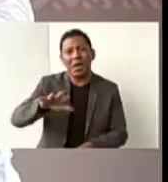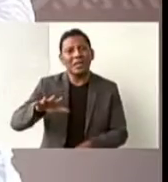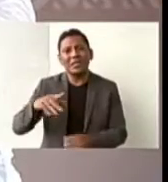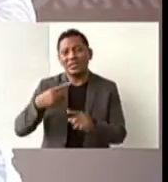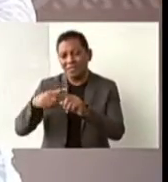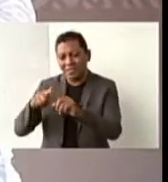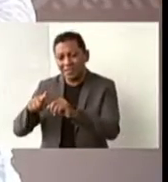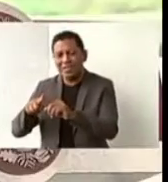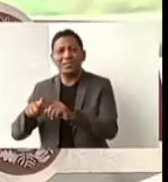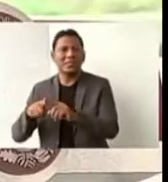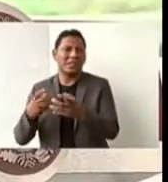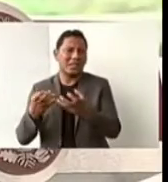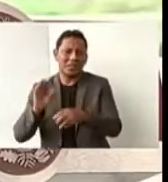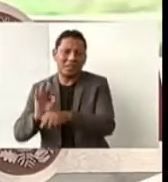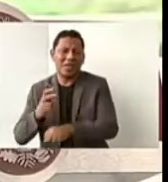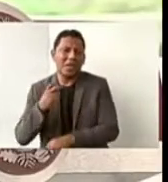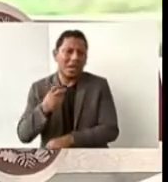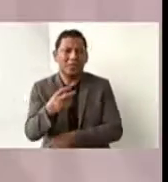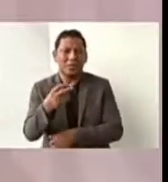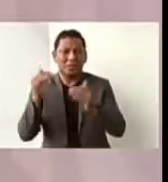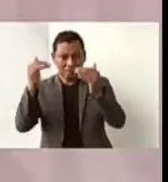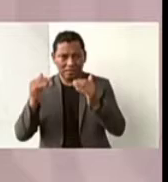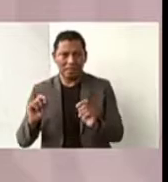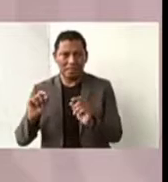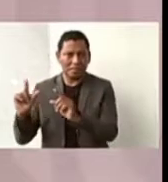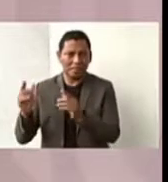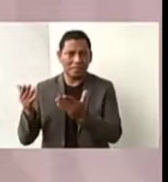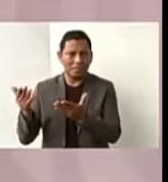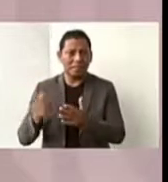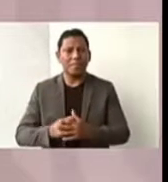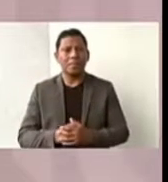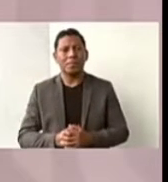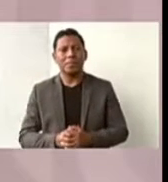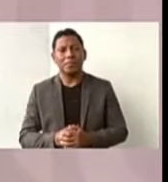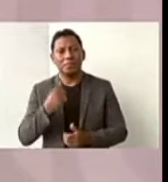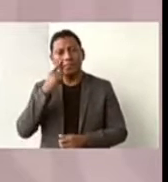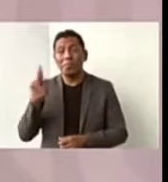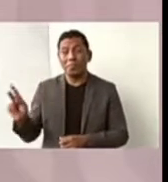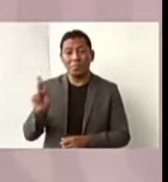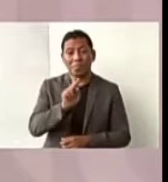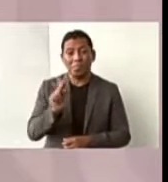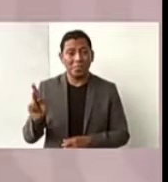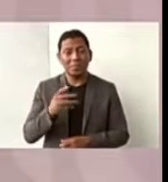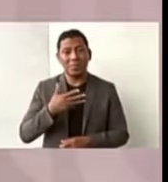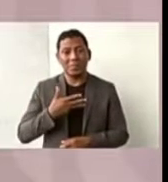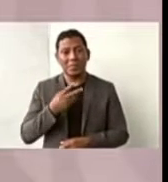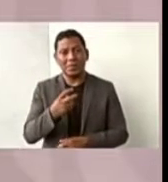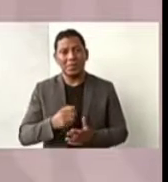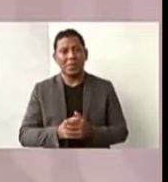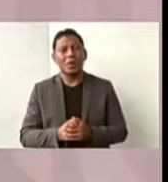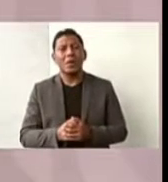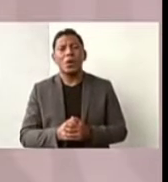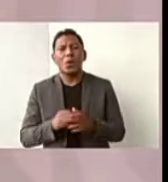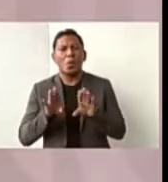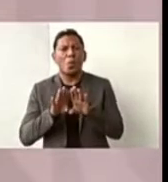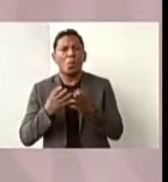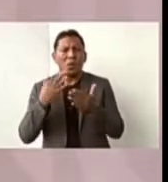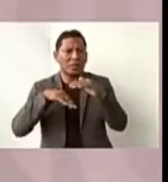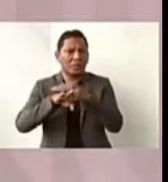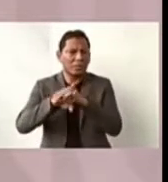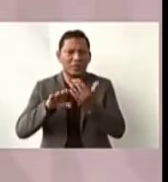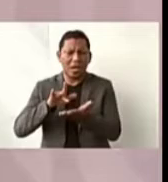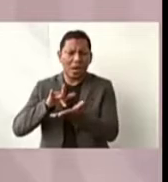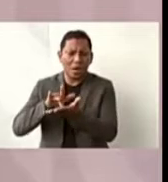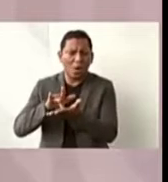este es el programa el programa sembrando vida aquí es un comparativo de lo que planteamos a través de contribuir